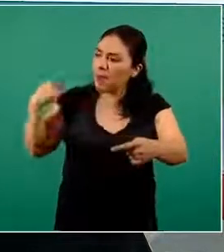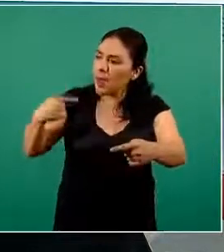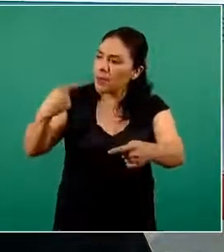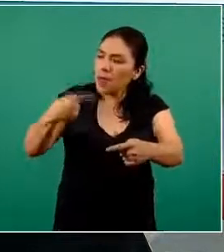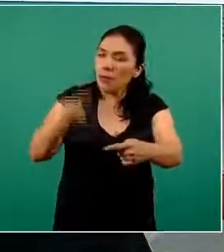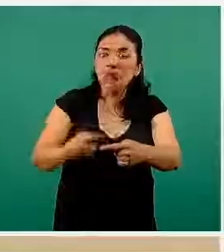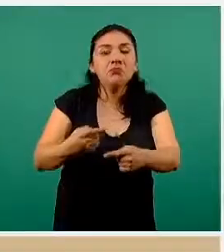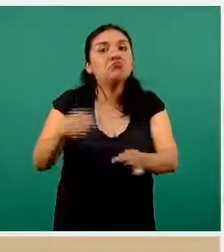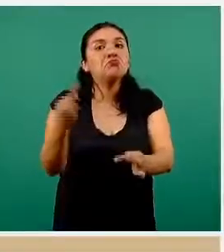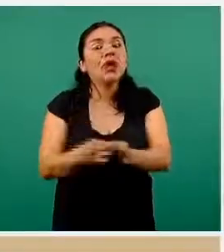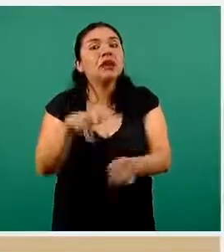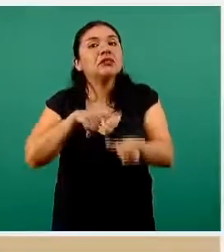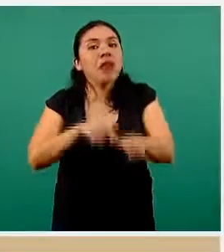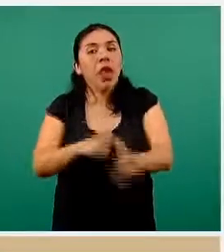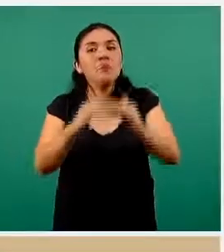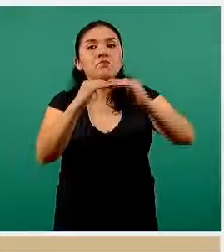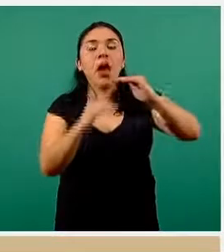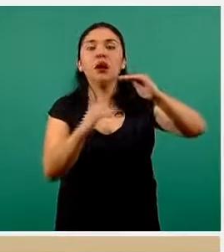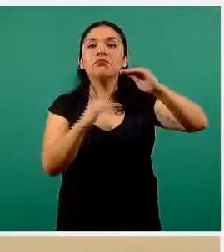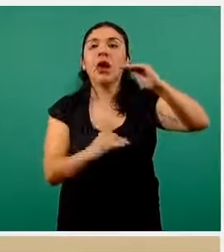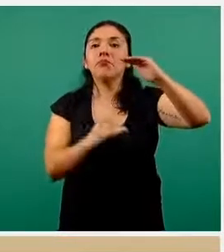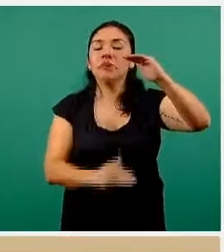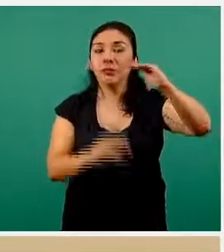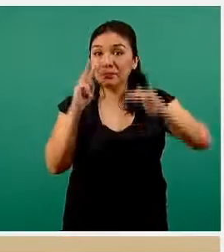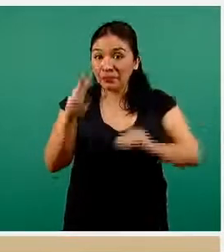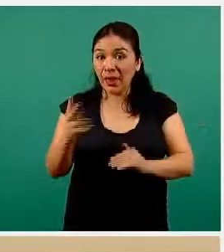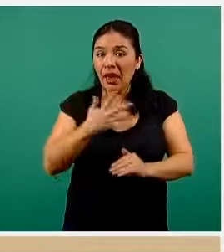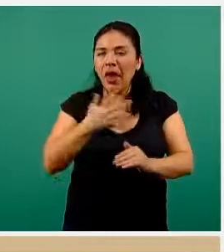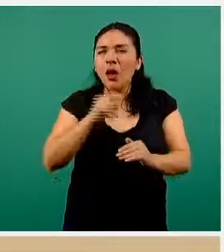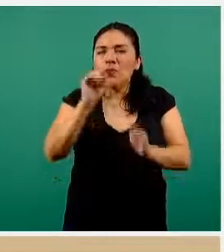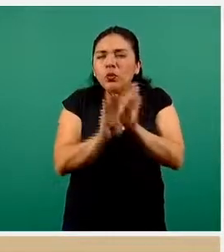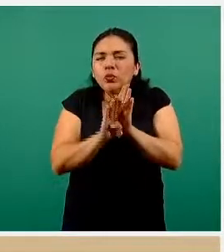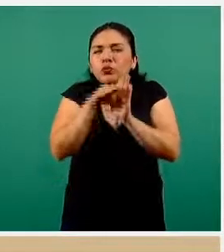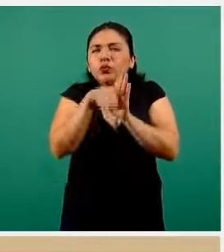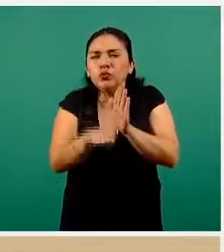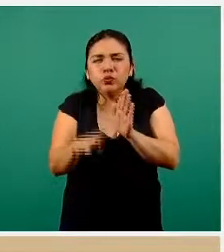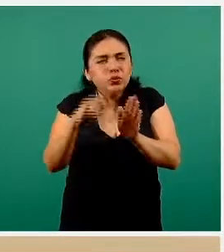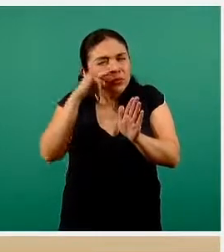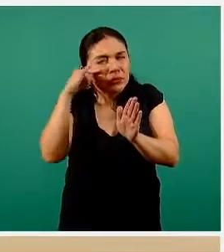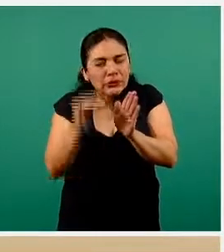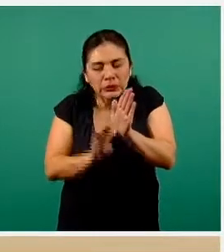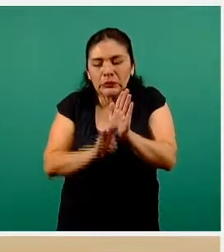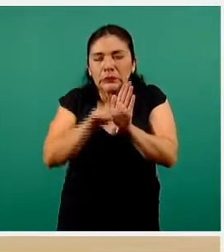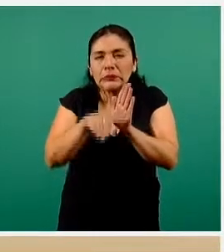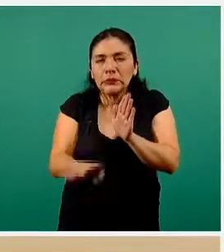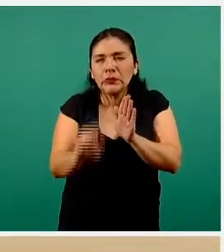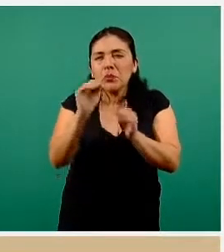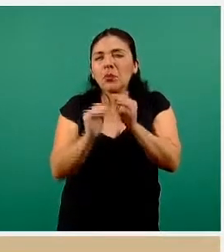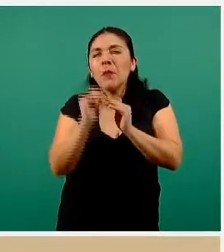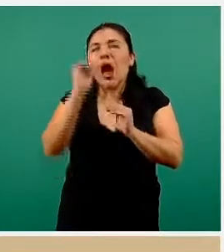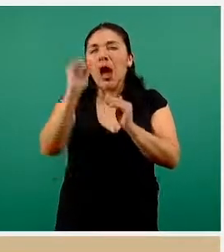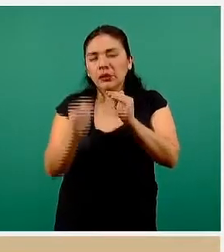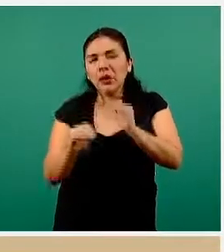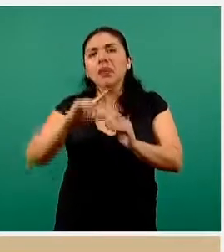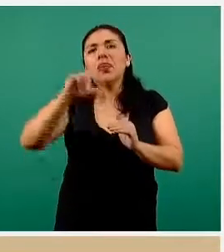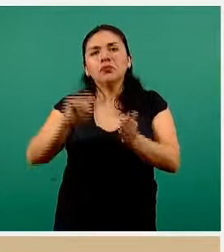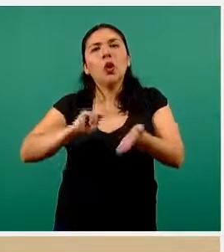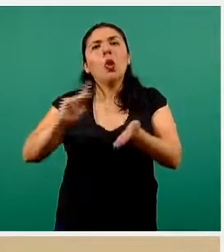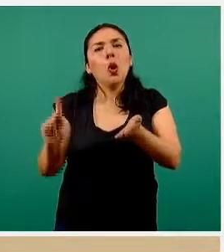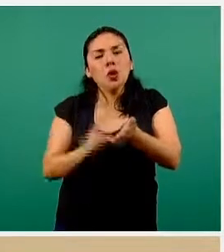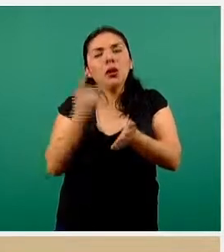una tendencia a la baja, aquí con una jorobita pequeña de un incremento, pero